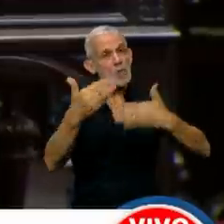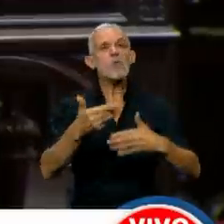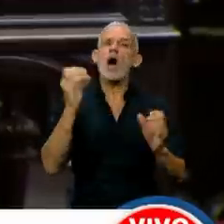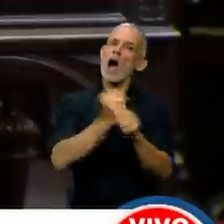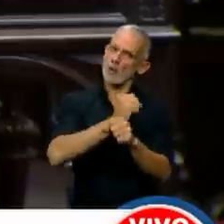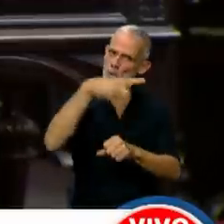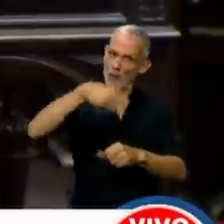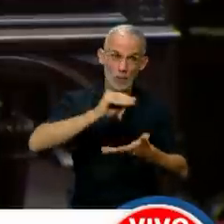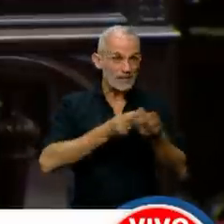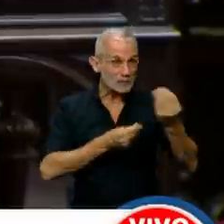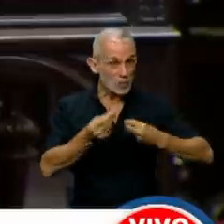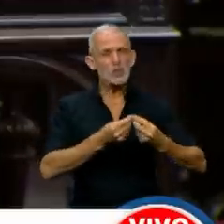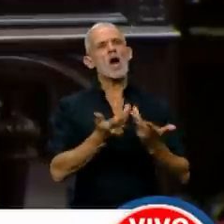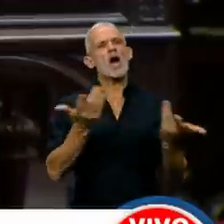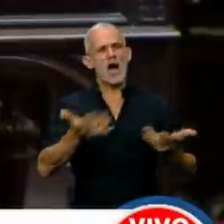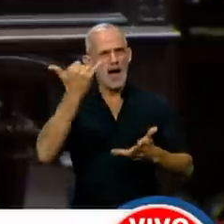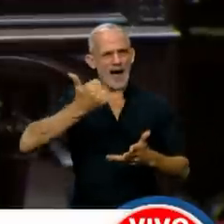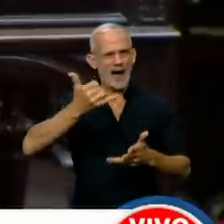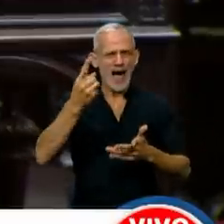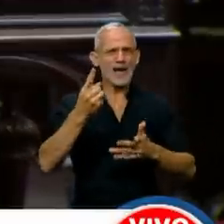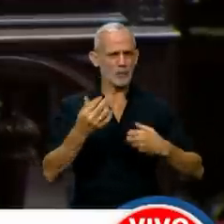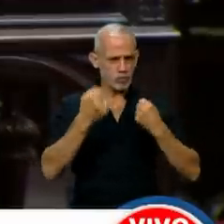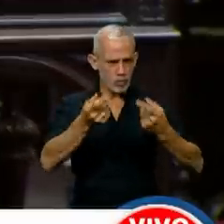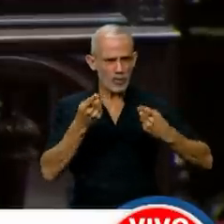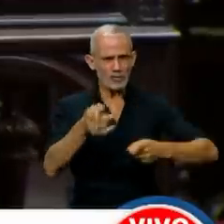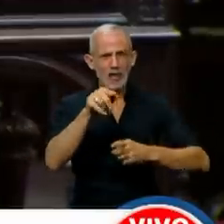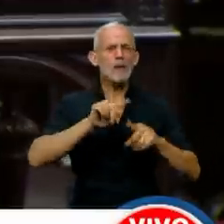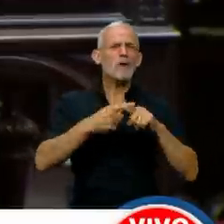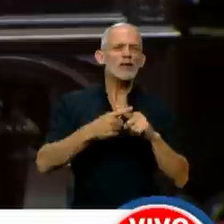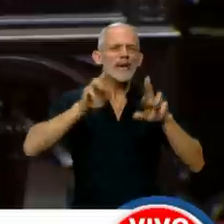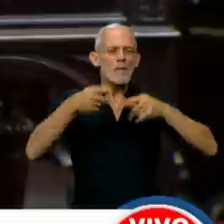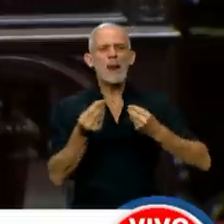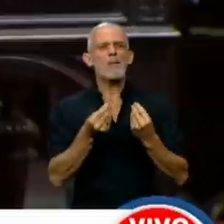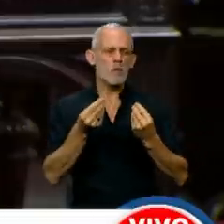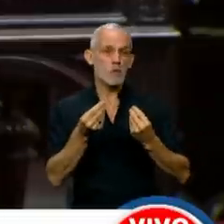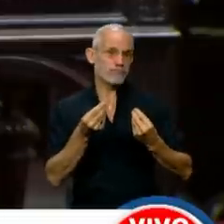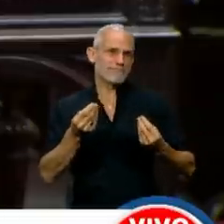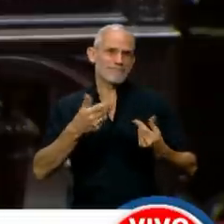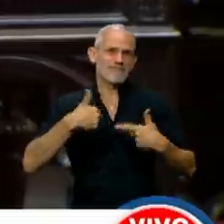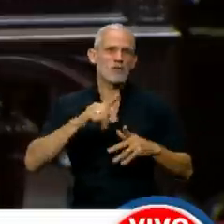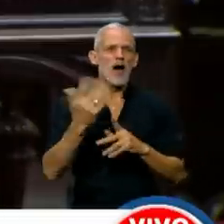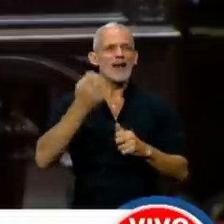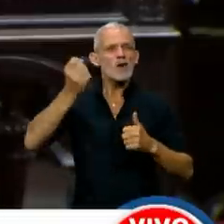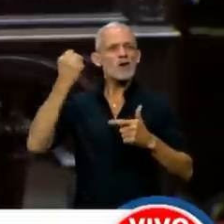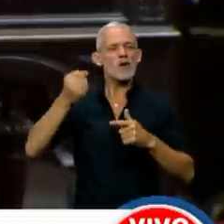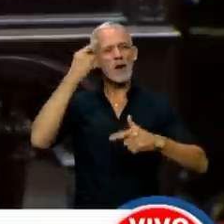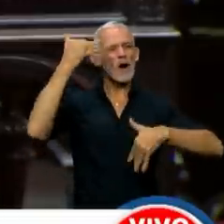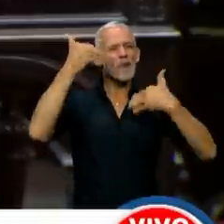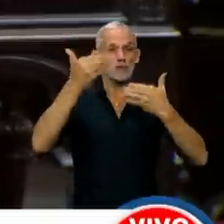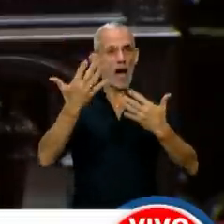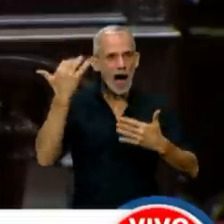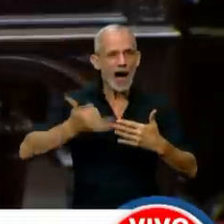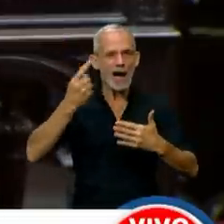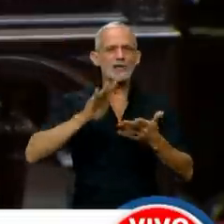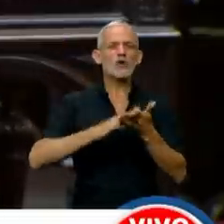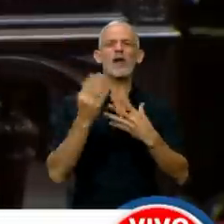media sanción de este presupuesto prendemos sin lugar a dudas un fortalecimiento de esta política que no me permitirá seguir recuperando capacidades en la